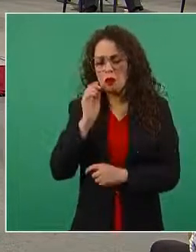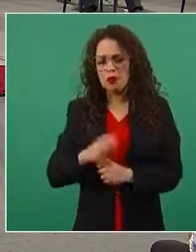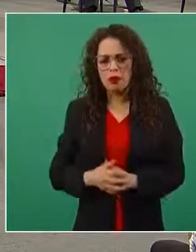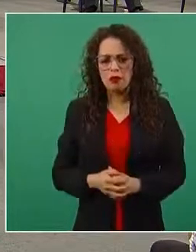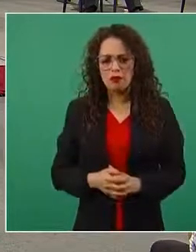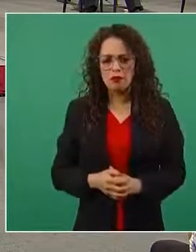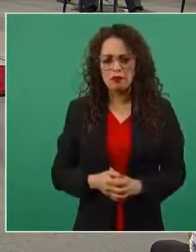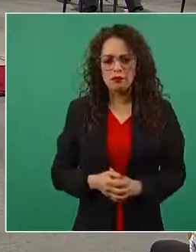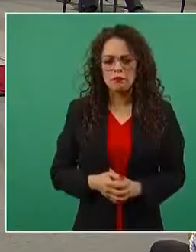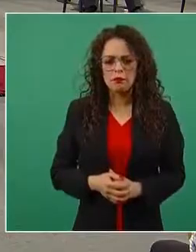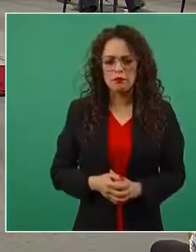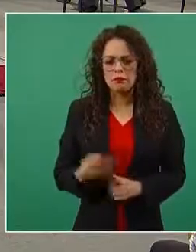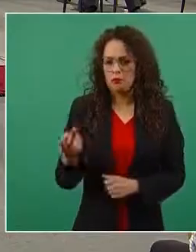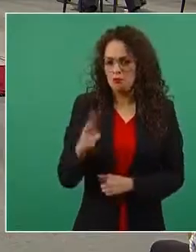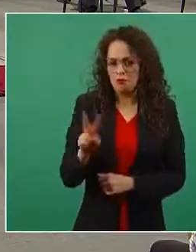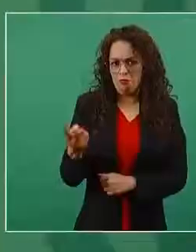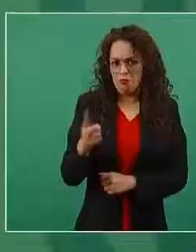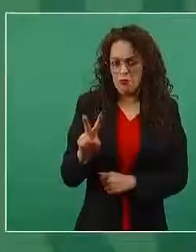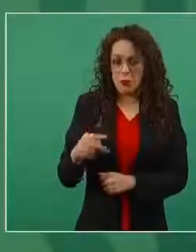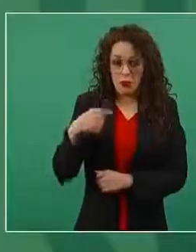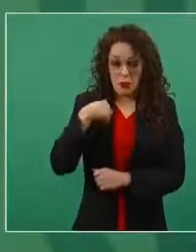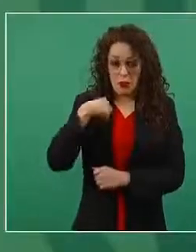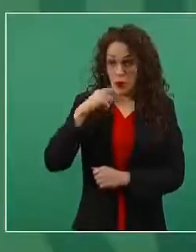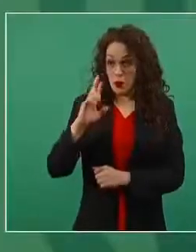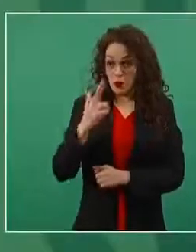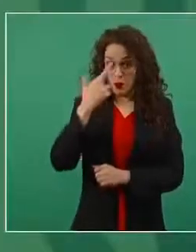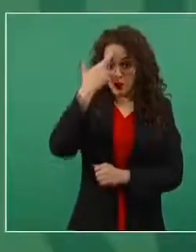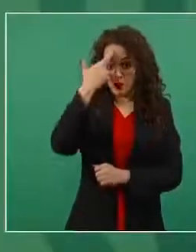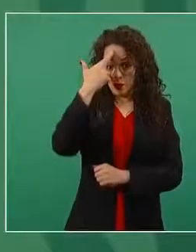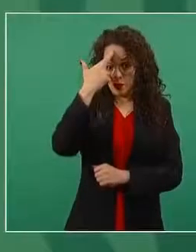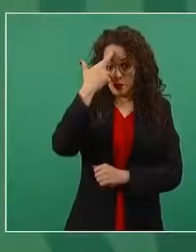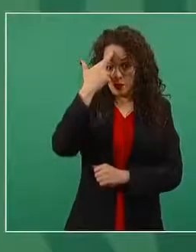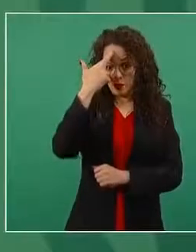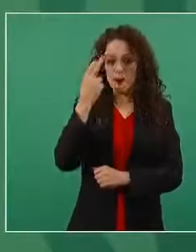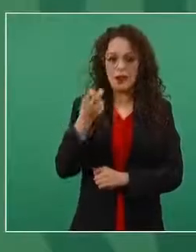Recuerdo que cuando, esto es para los jóvenes,